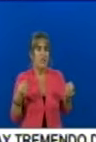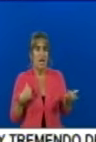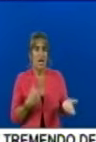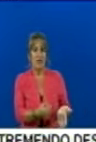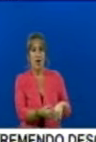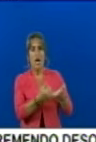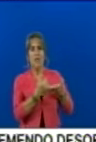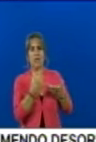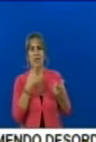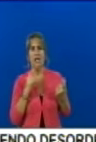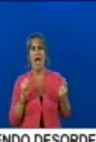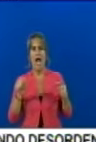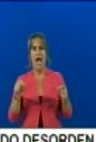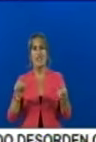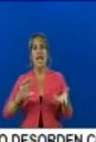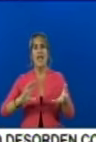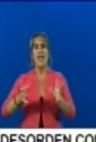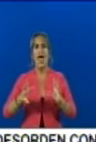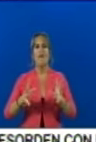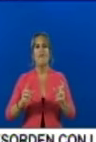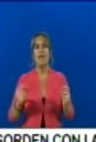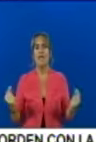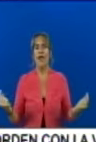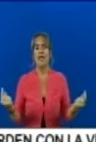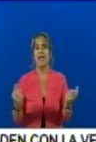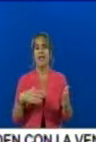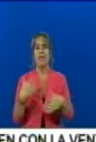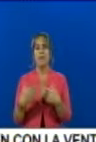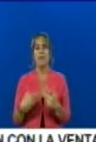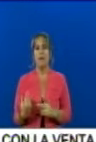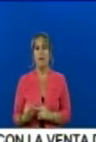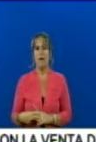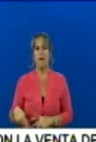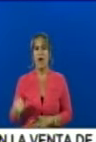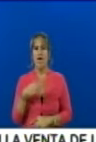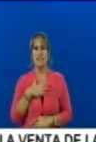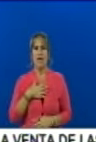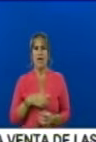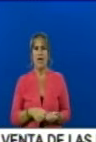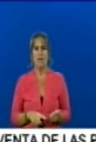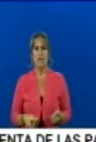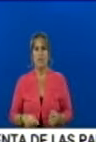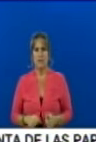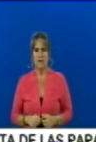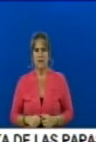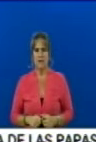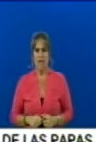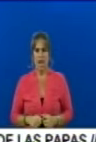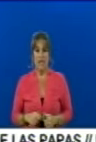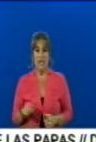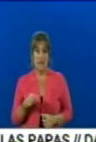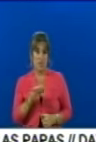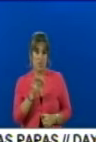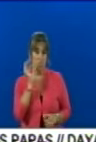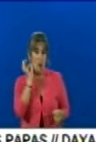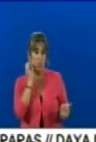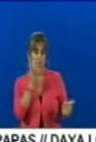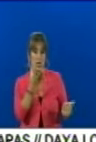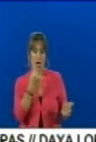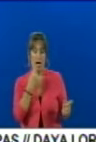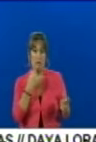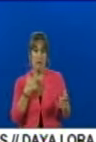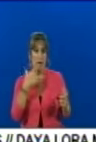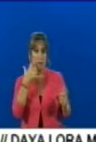ayudan también a encontrar el camino en cada una de las problemáticas que se presentan en el territorio. Y Milsi precisamente nos hablaba de